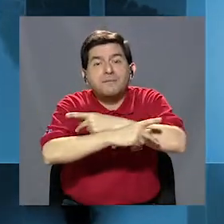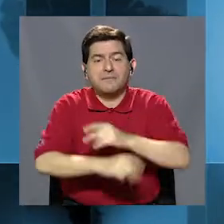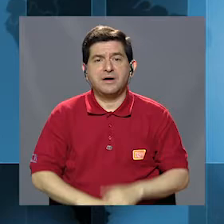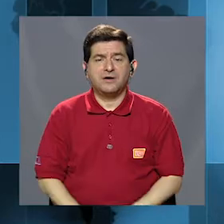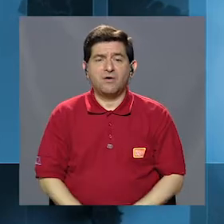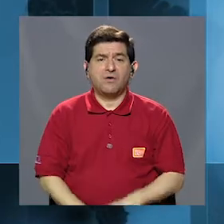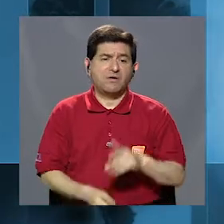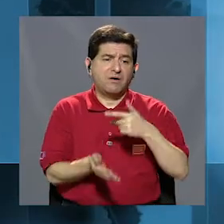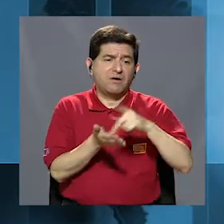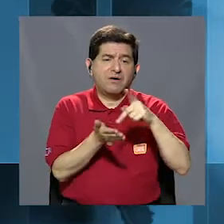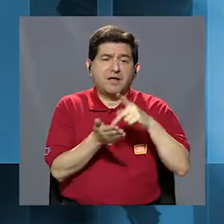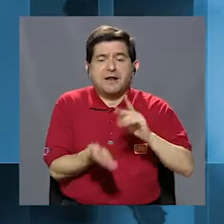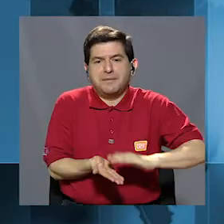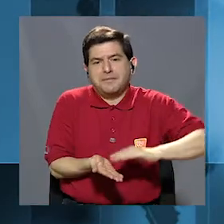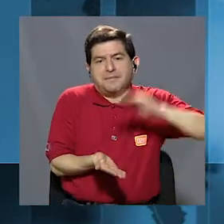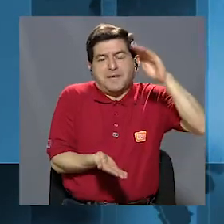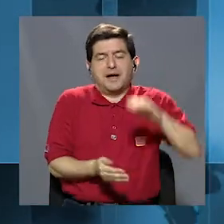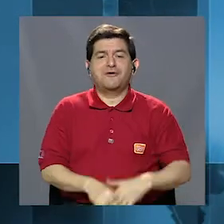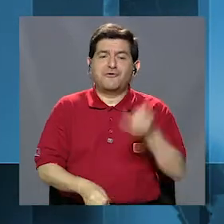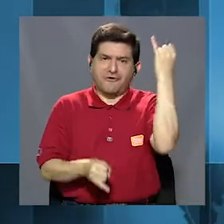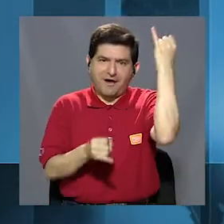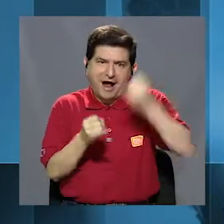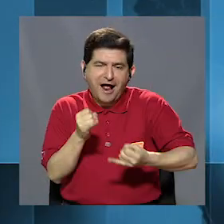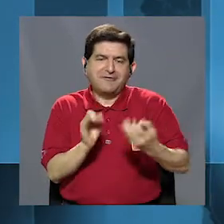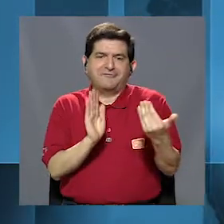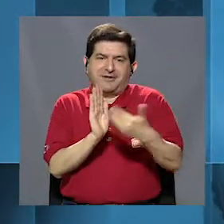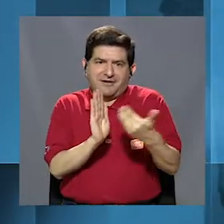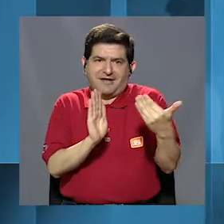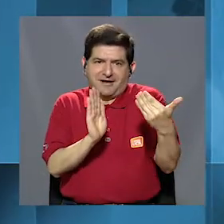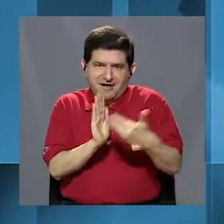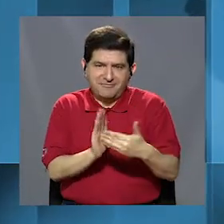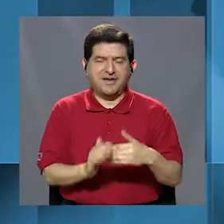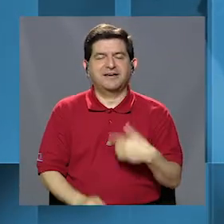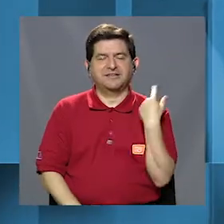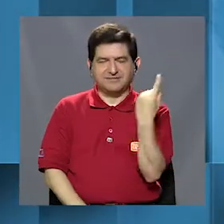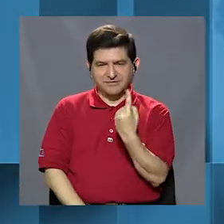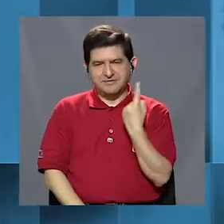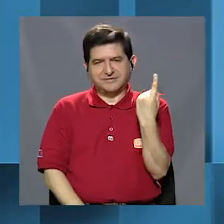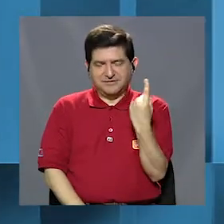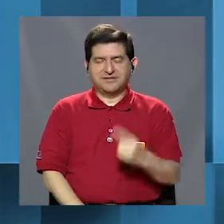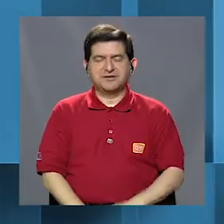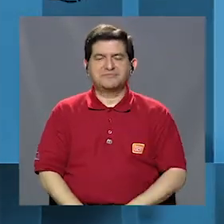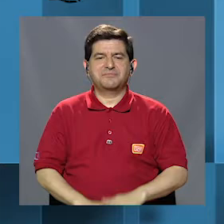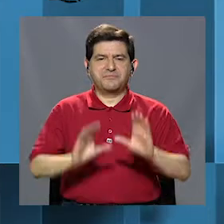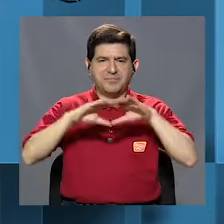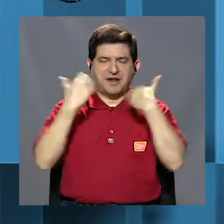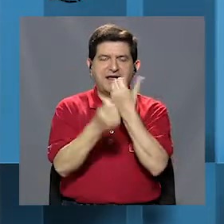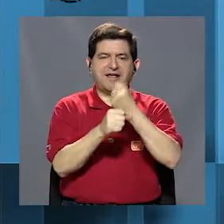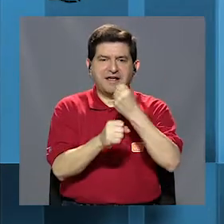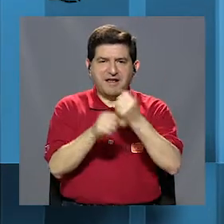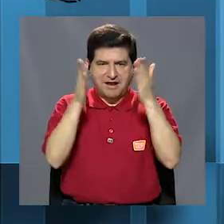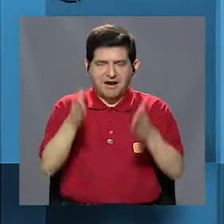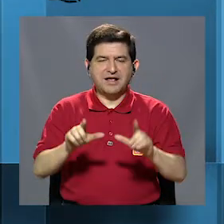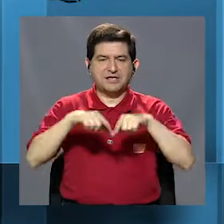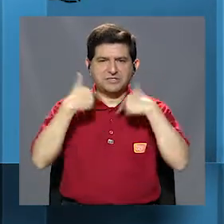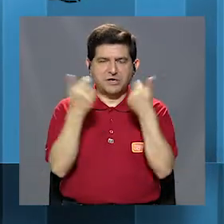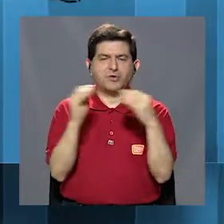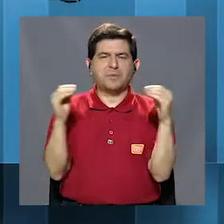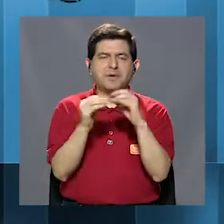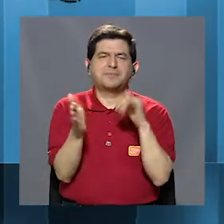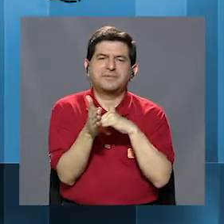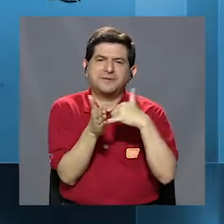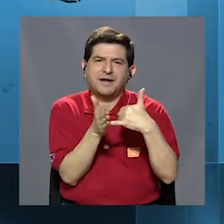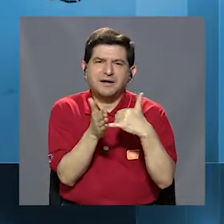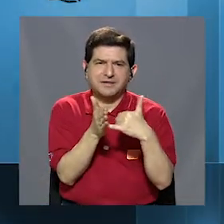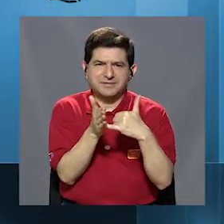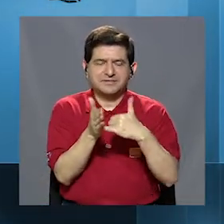todo es que la factura acumulada la terminará pagando, como de costumbre, la clase trabajadora y los sectores